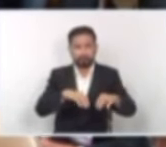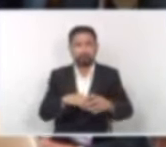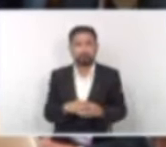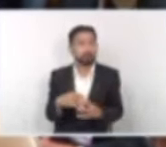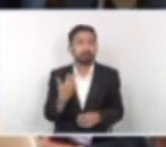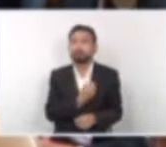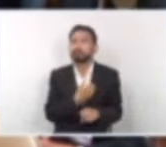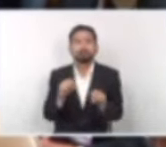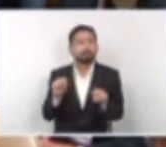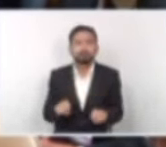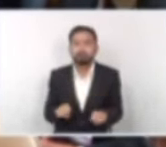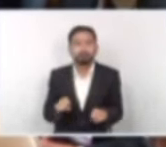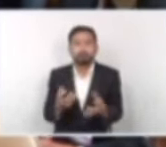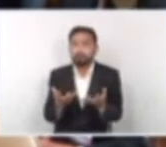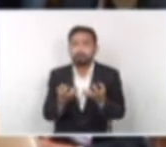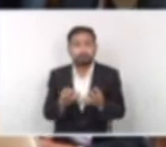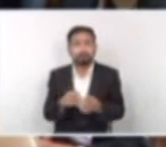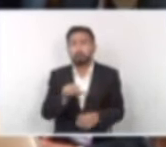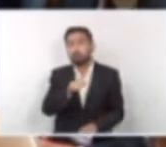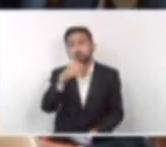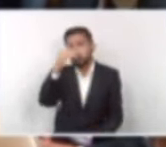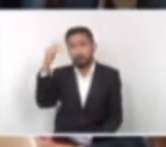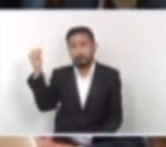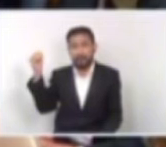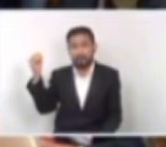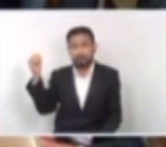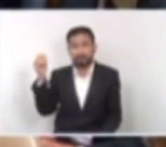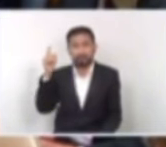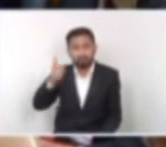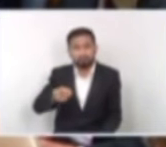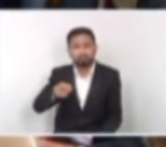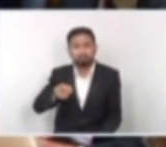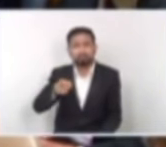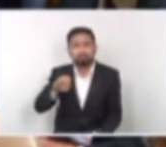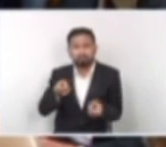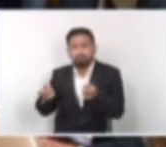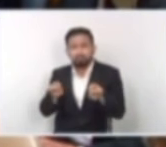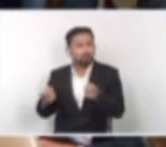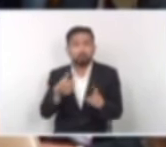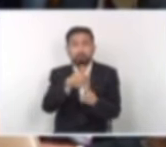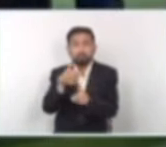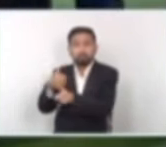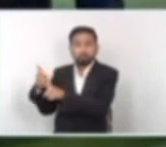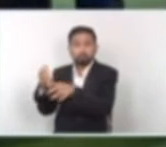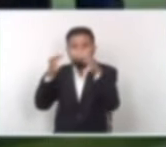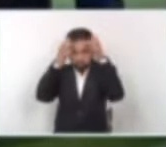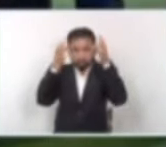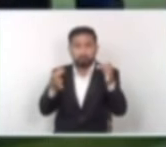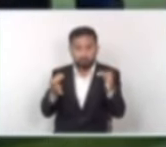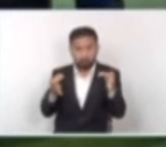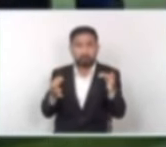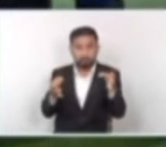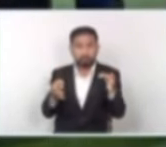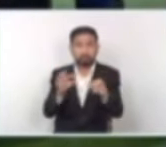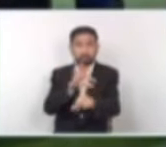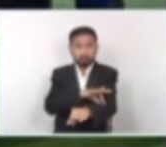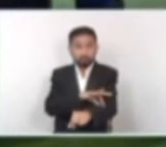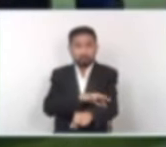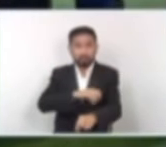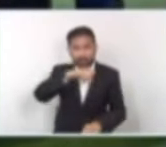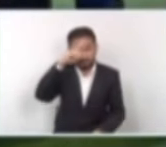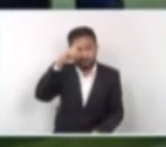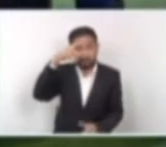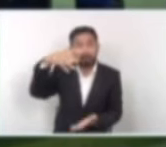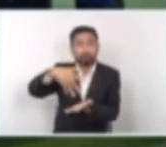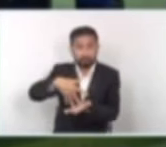No podemos ni deseamos decirles a otros países lo que tienen que hacer. Cada país debe tomar sus propias decisiones y hacer lo que sea mejor para